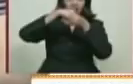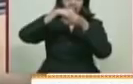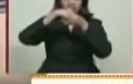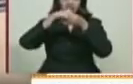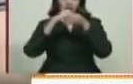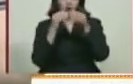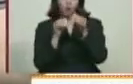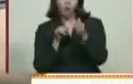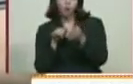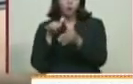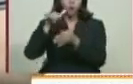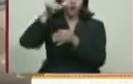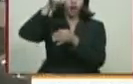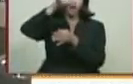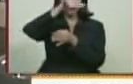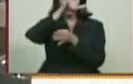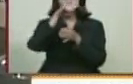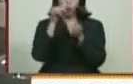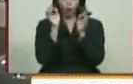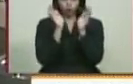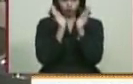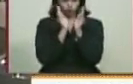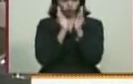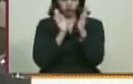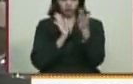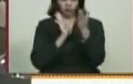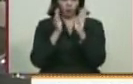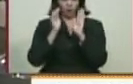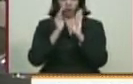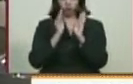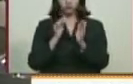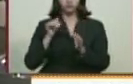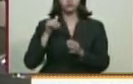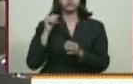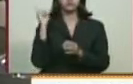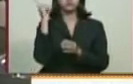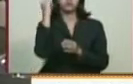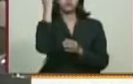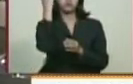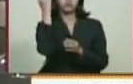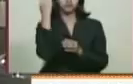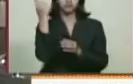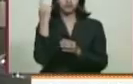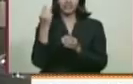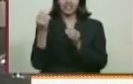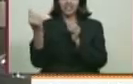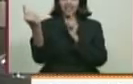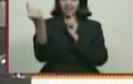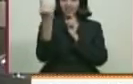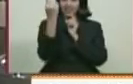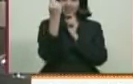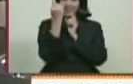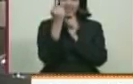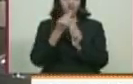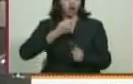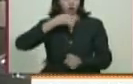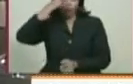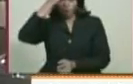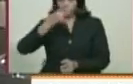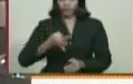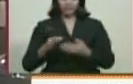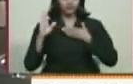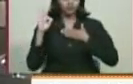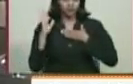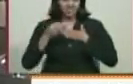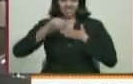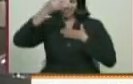avión, un microavión, vamos a decirlo así, que venía directo, eso sí te lo puedo jurar, porque estábamos